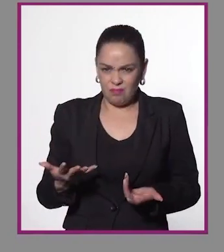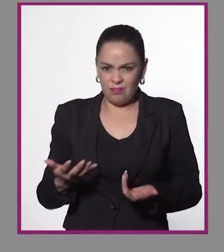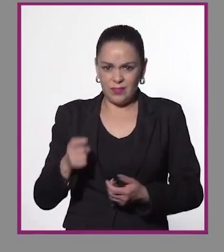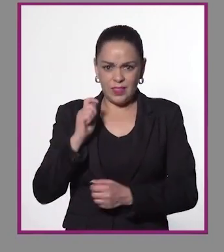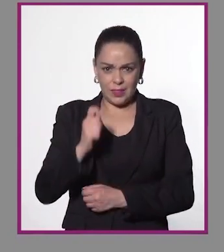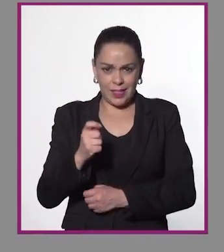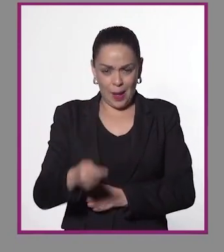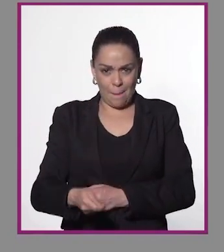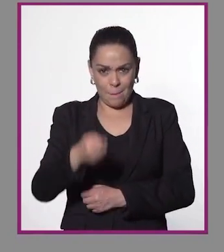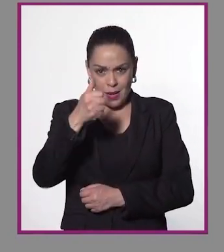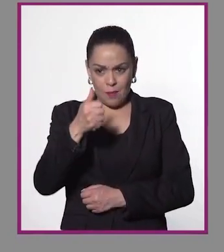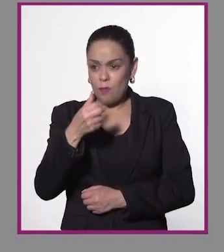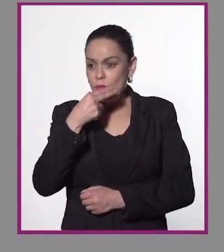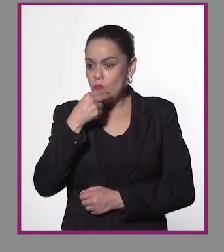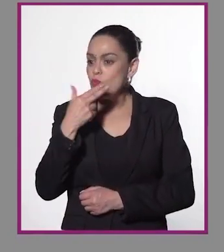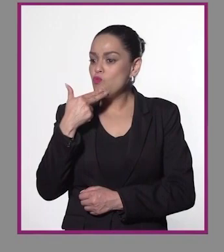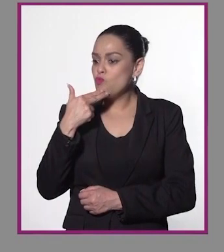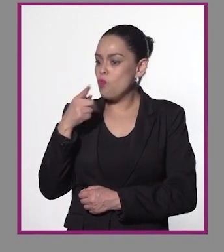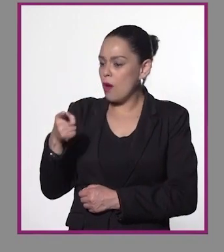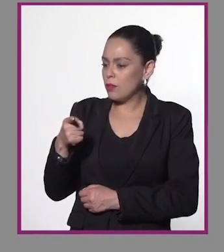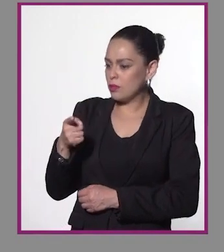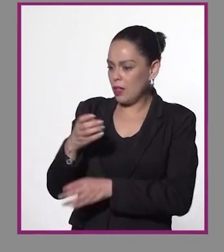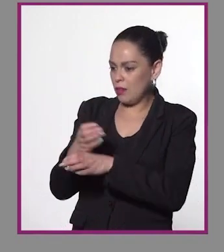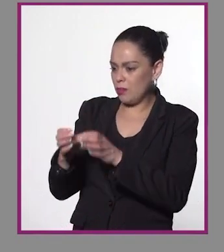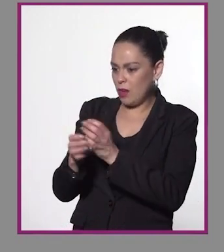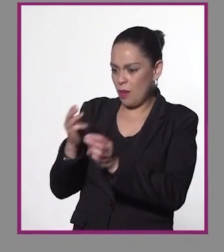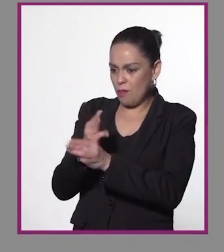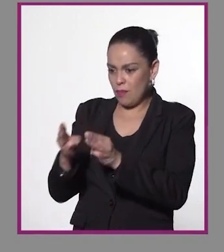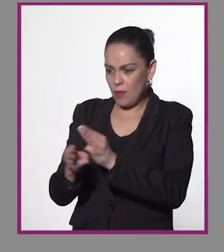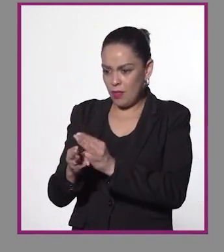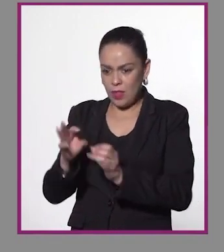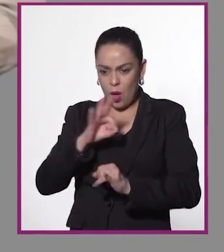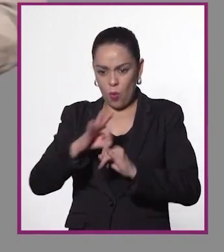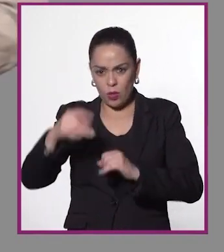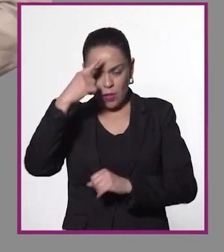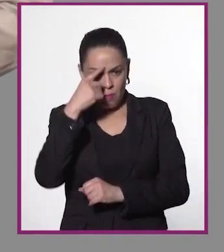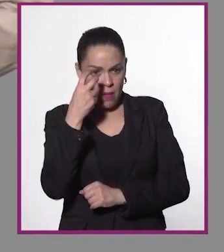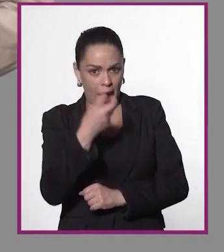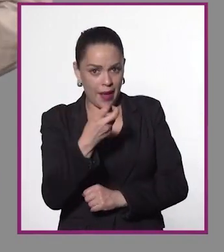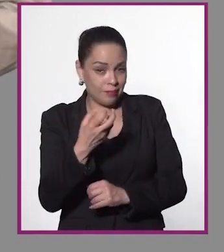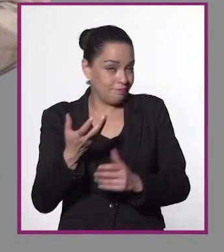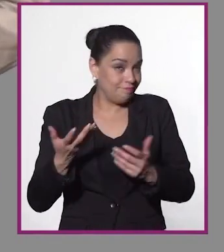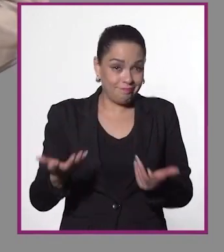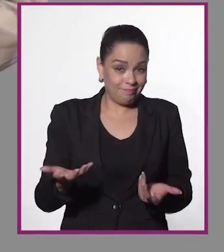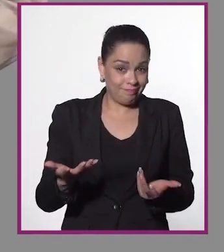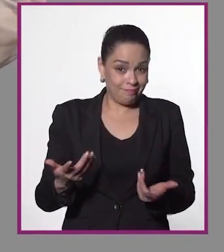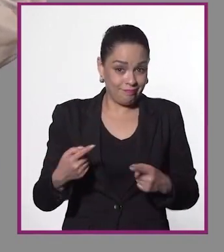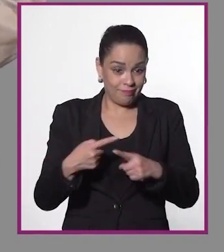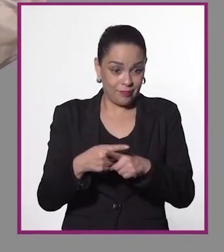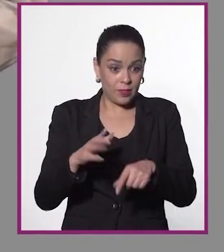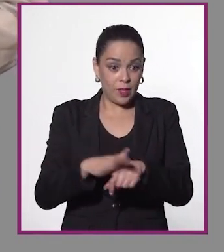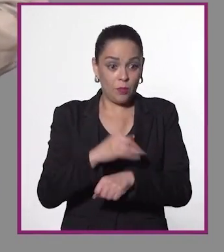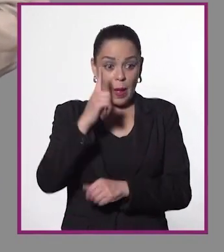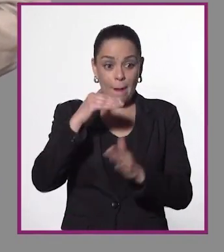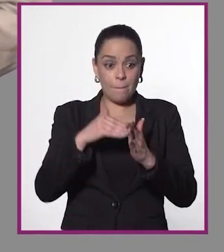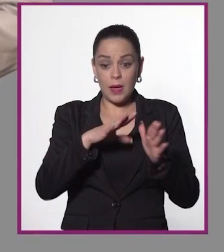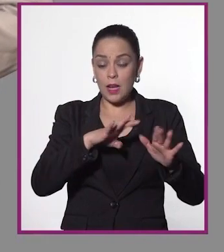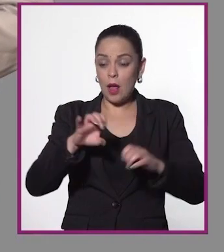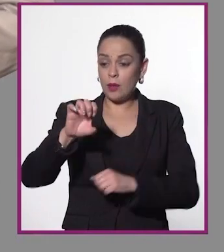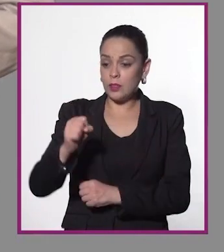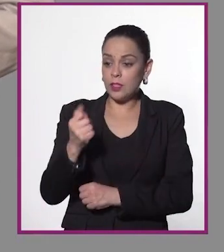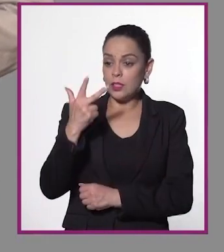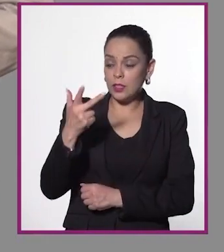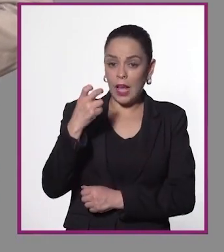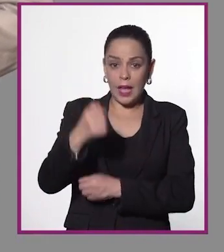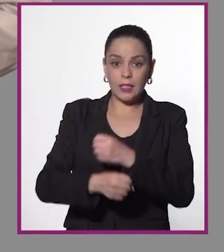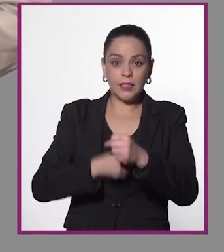primera herramienta del hombre hasta la última para esos momentos. Ya que para 1968, año